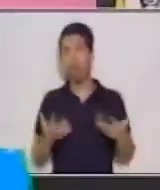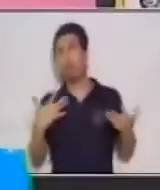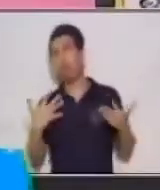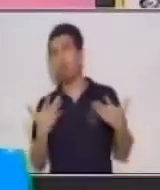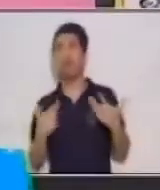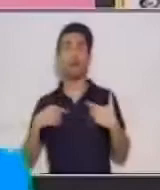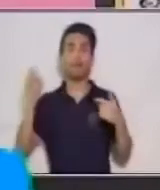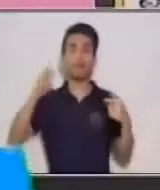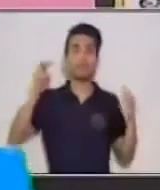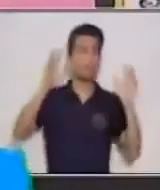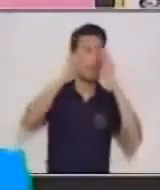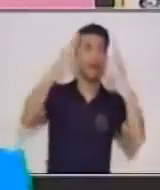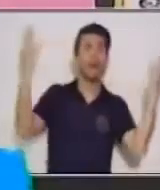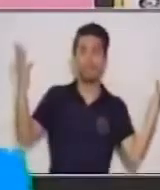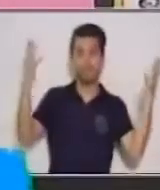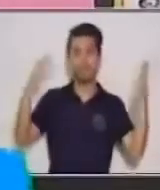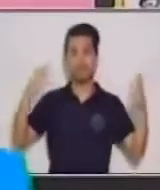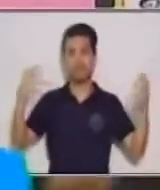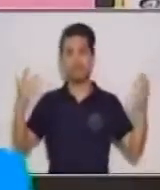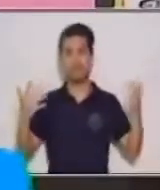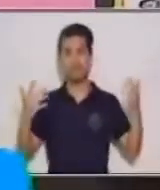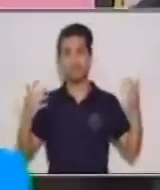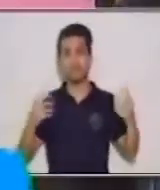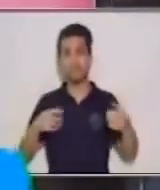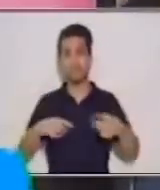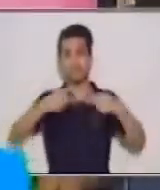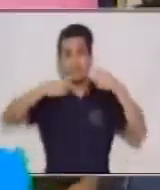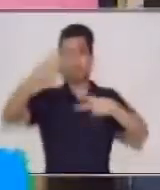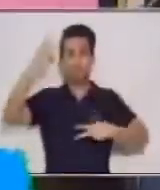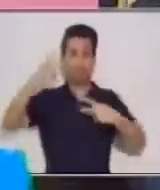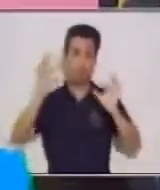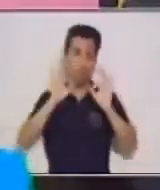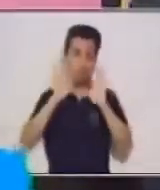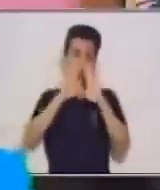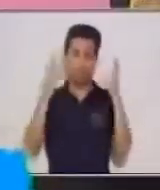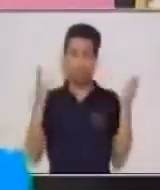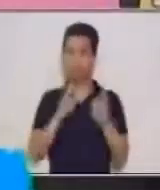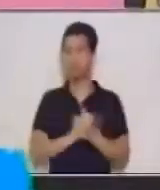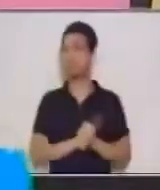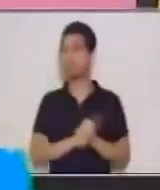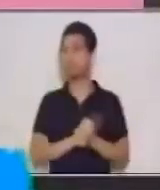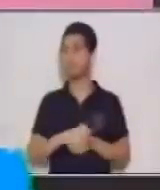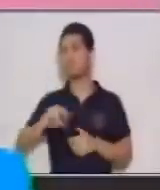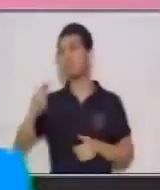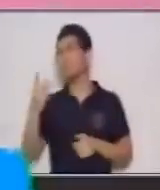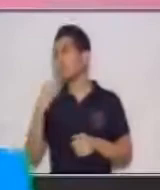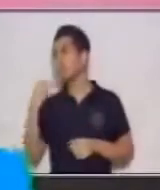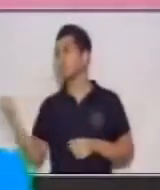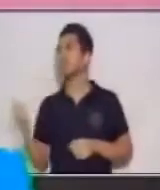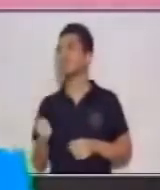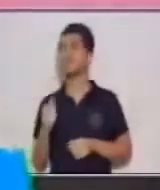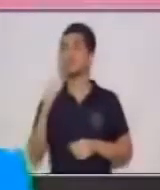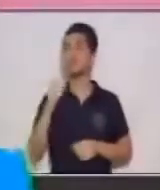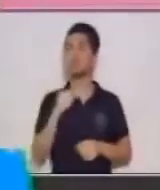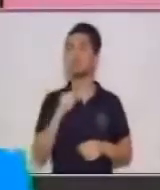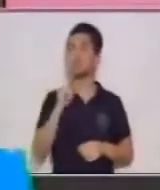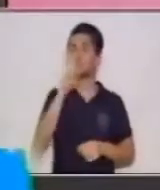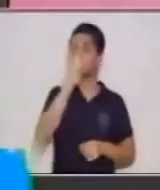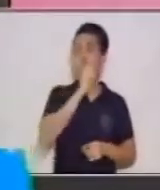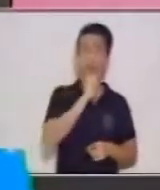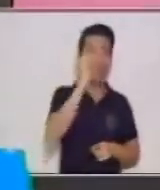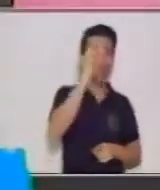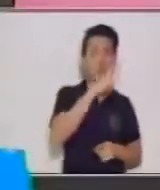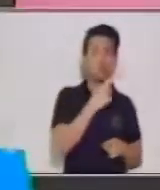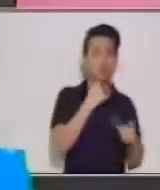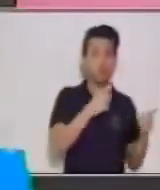y necesitamos abrir todas las ventanas. La segunda causa, no hay electricidad. Y ya te había leído cuáles